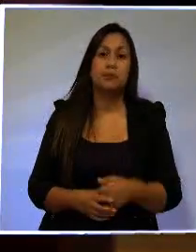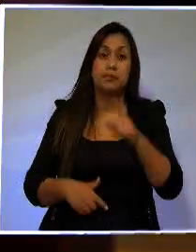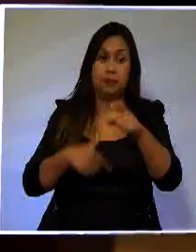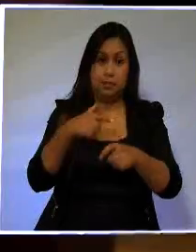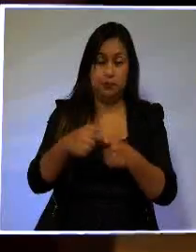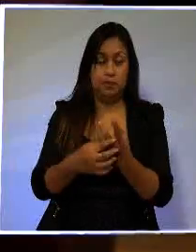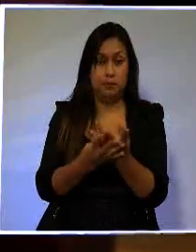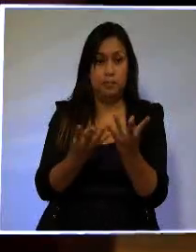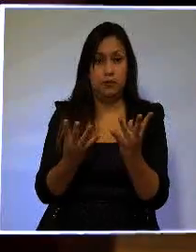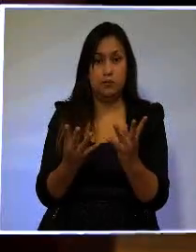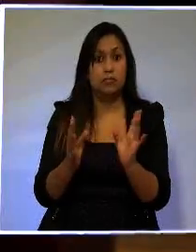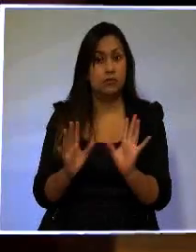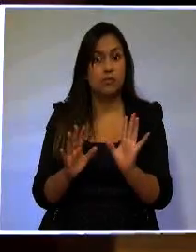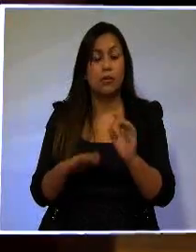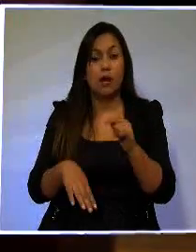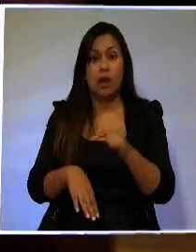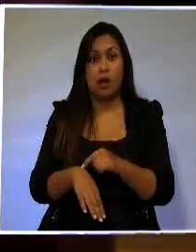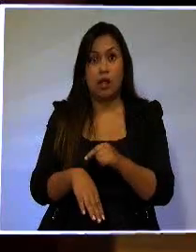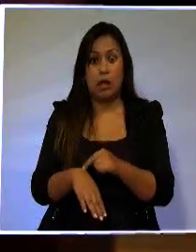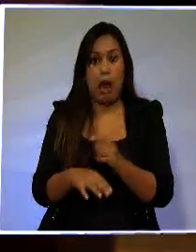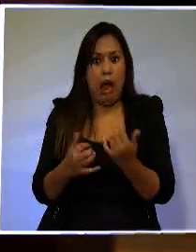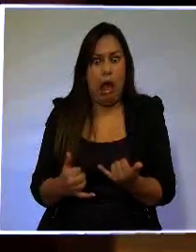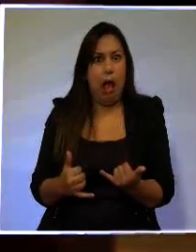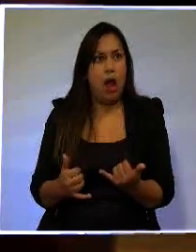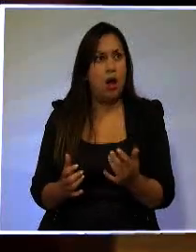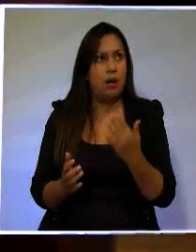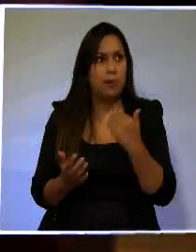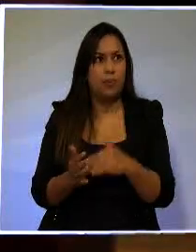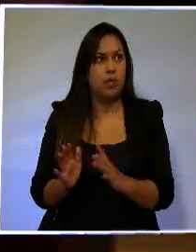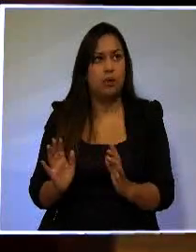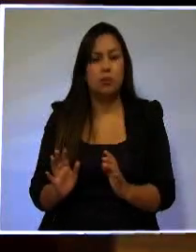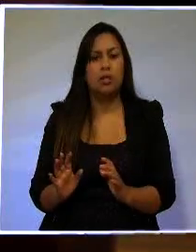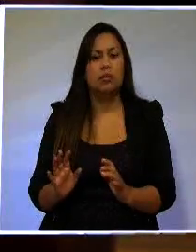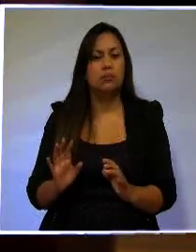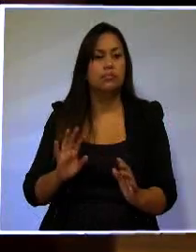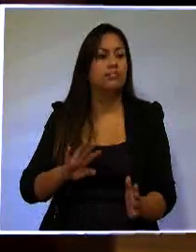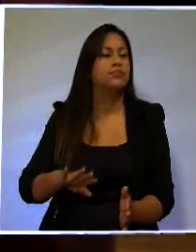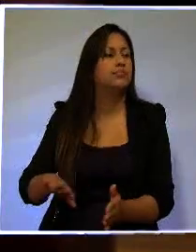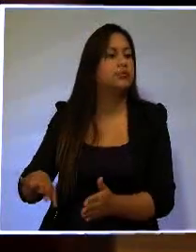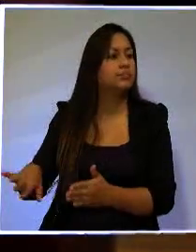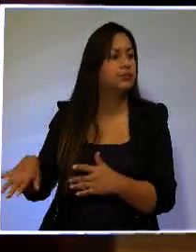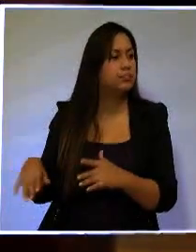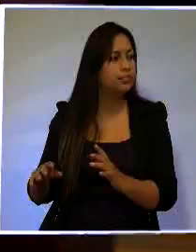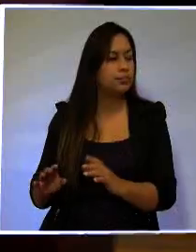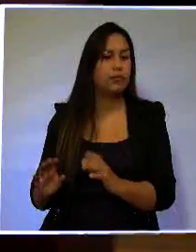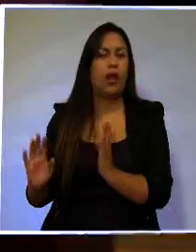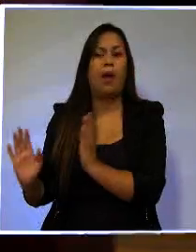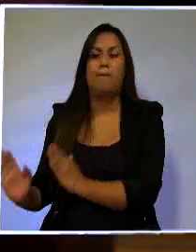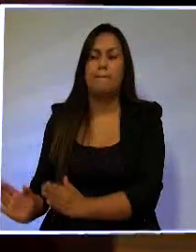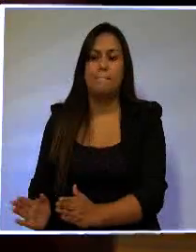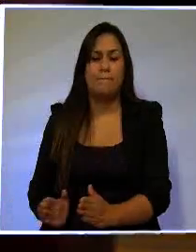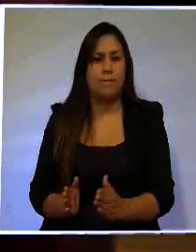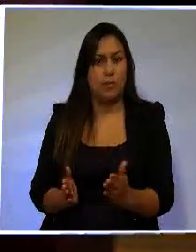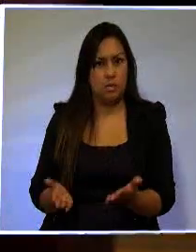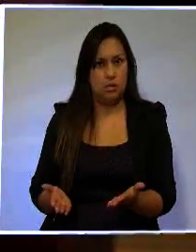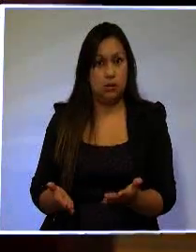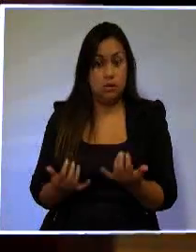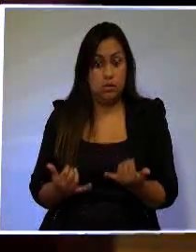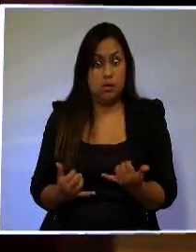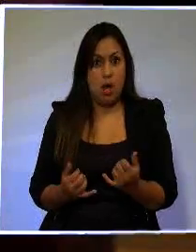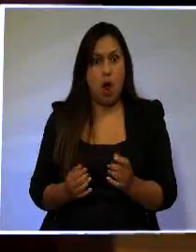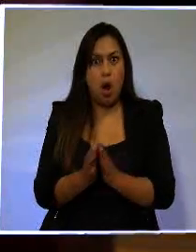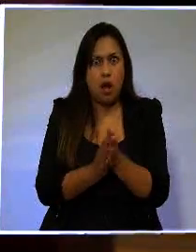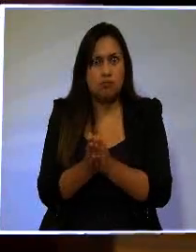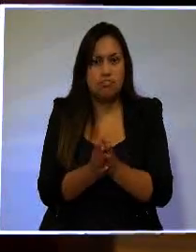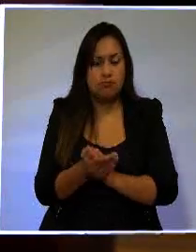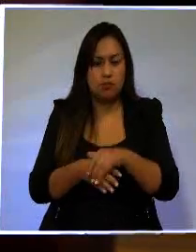este no es un tiempo no es el momento como para dejar de lado la preparación para el volcán tenemos que aprovechar esta pausa que el